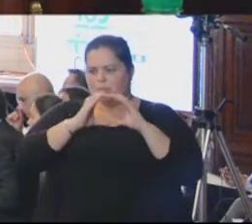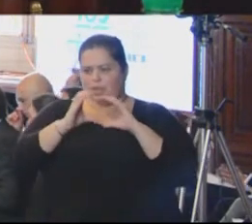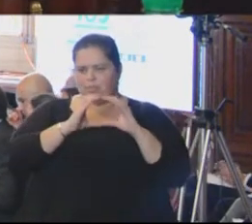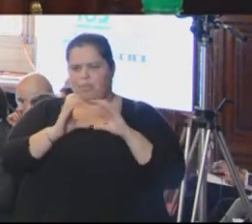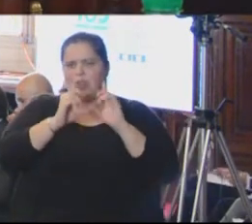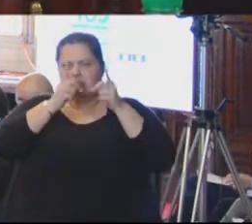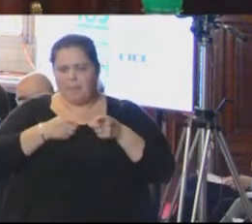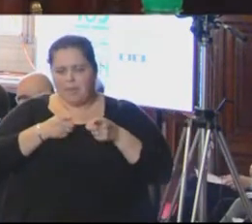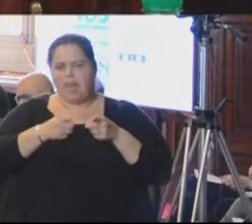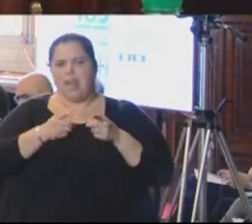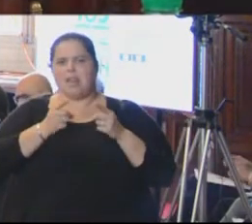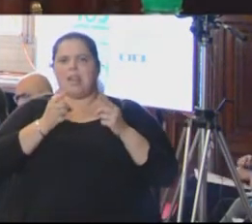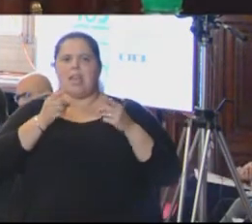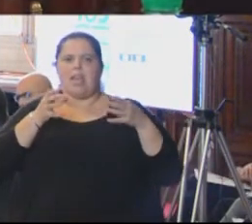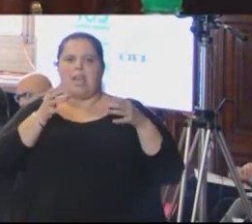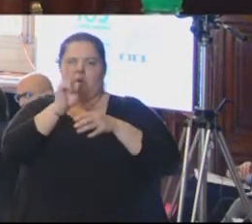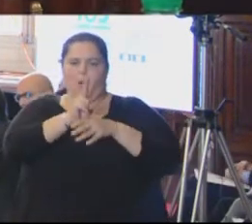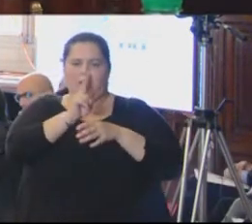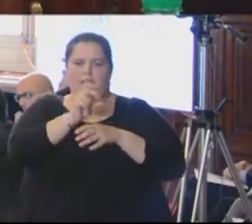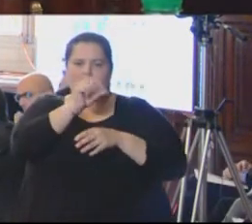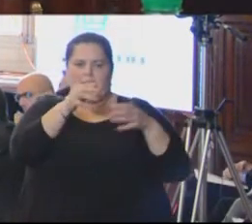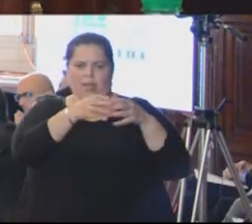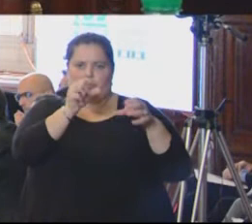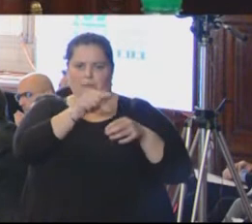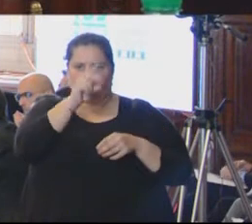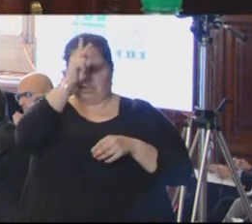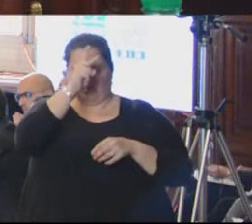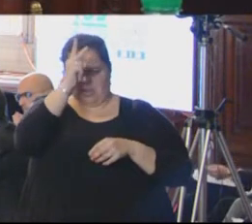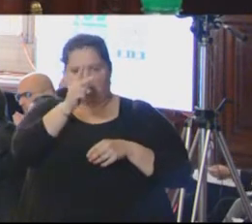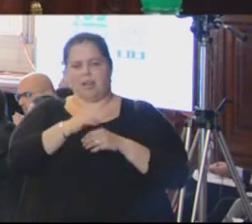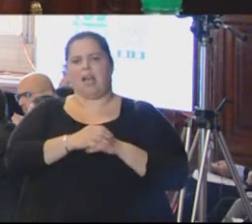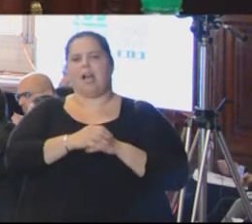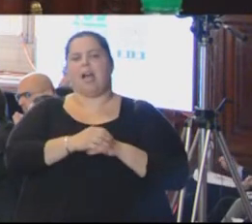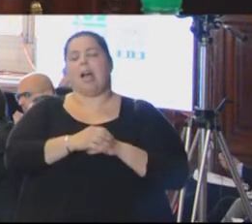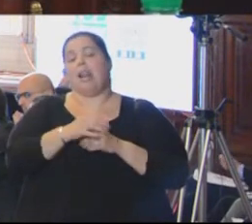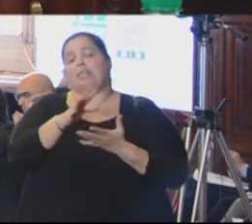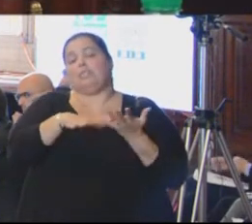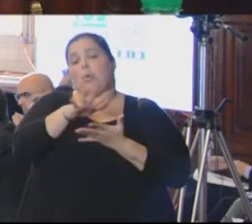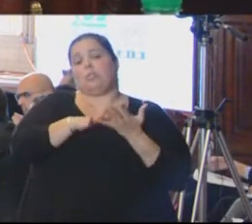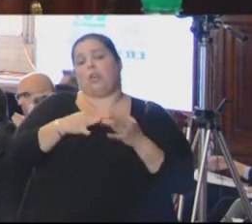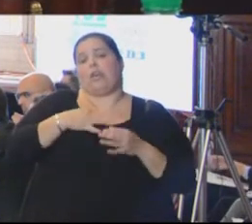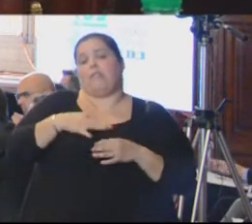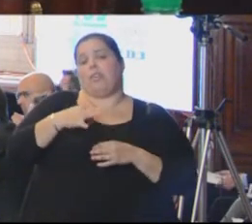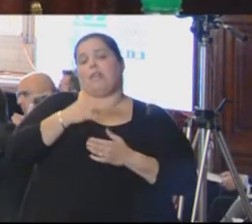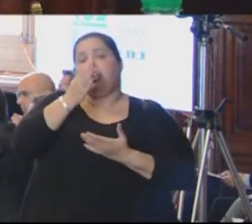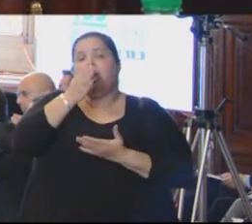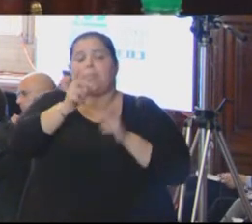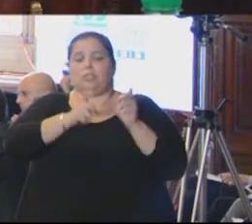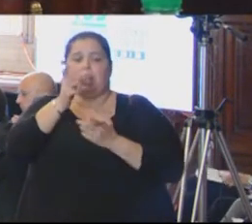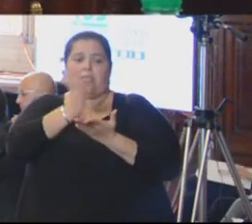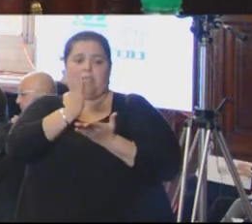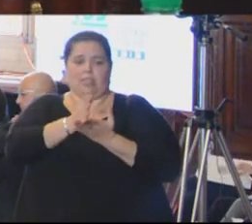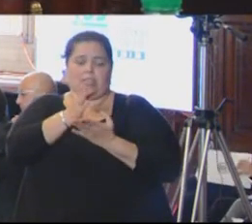Guardia Indígena. Con respecto a la situación de seguridad que actualmente viven los defensores de derechos humanos, nos permitimos manifestar que